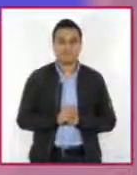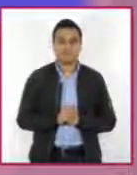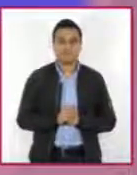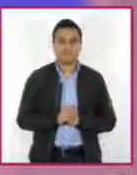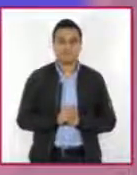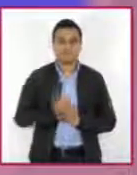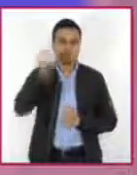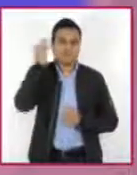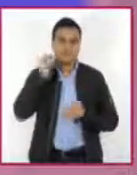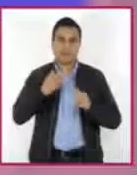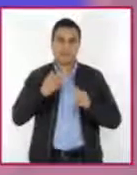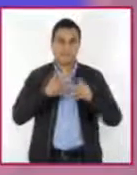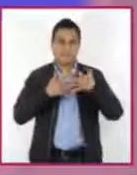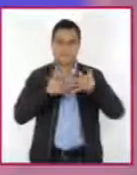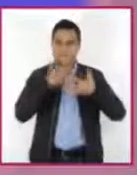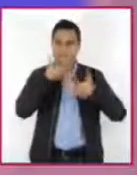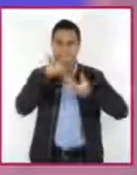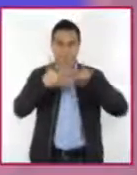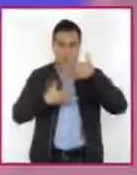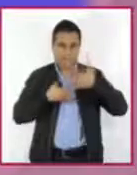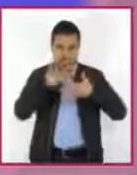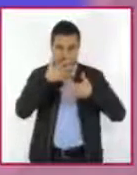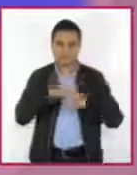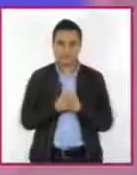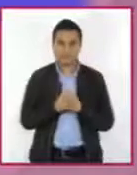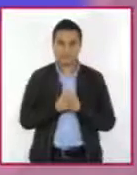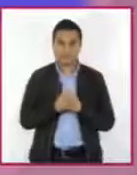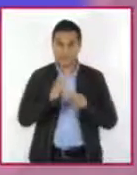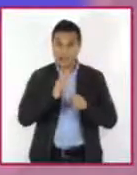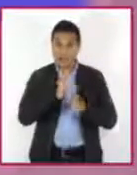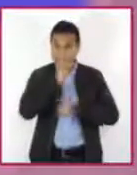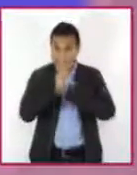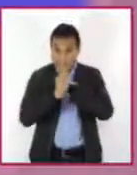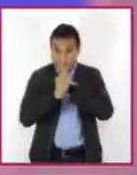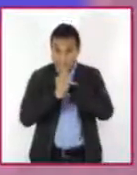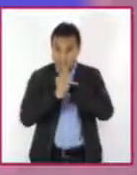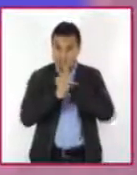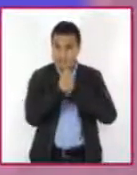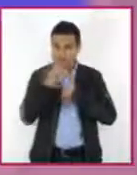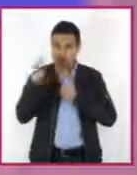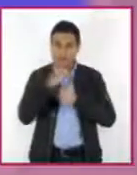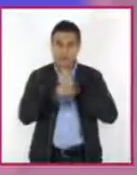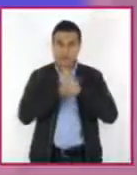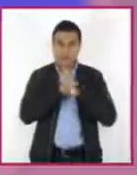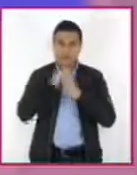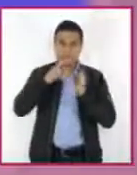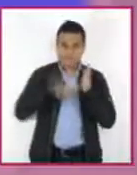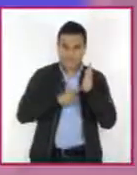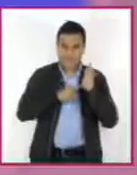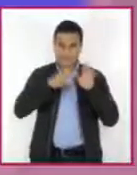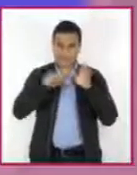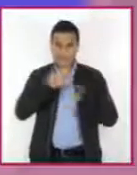Conflicto armado que enfrentó a la mayoría de los países europeos entre 1756